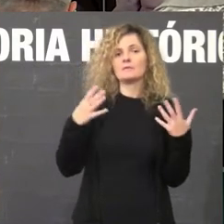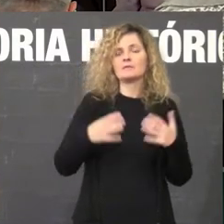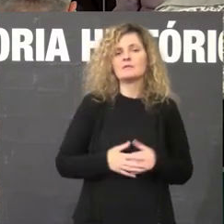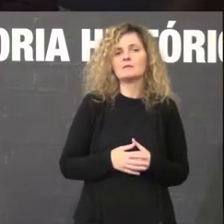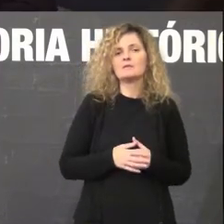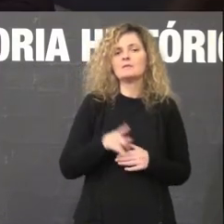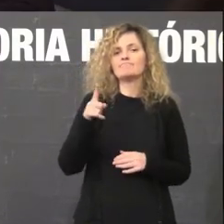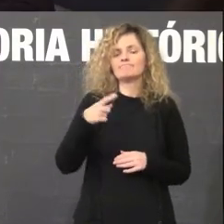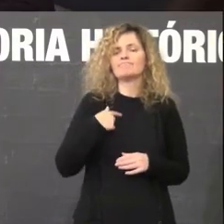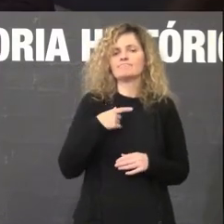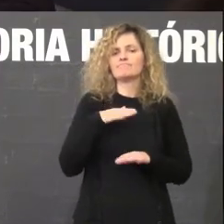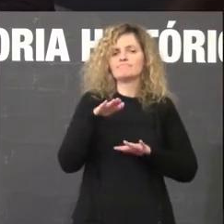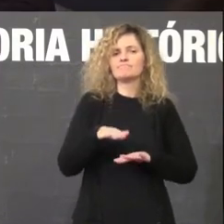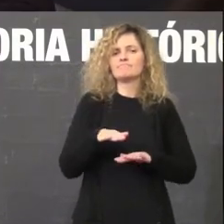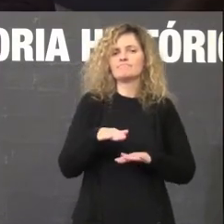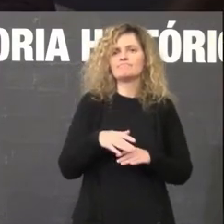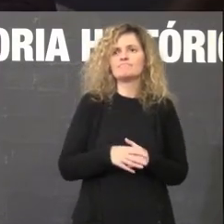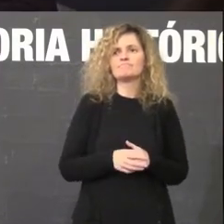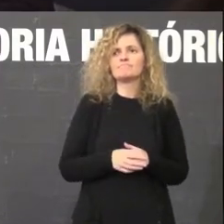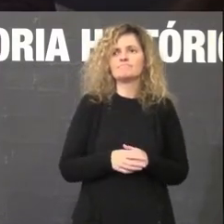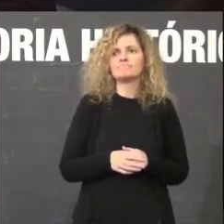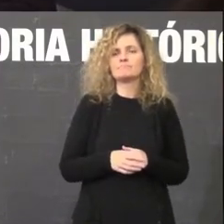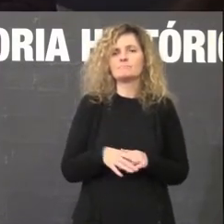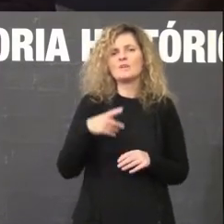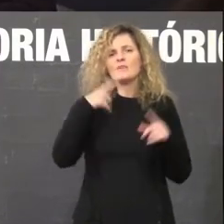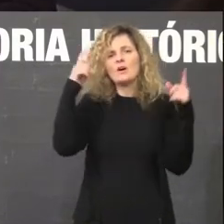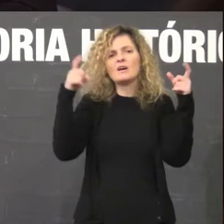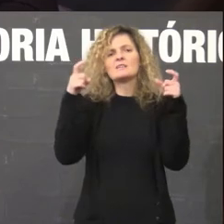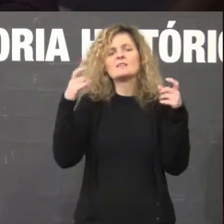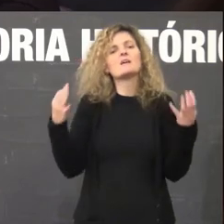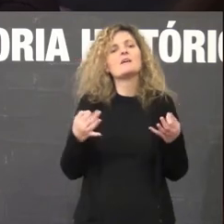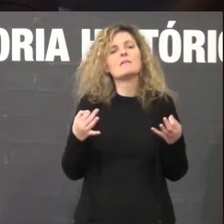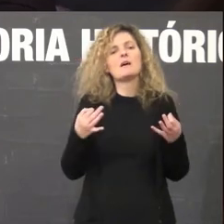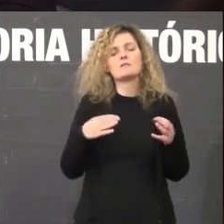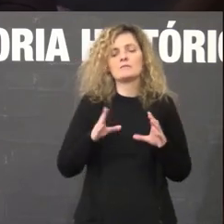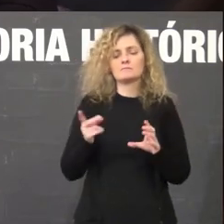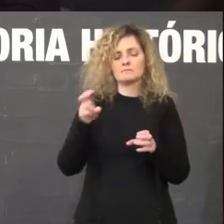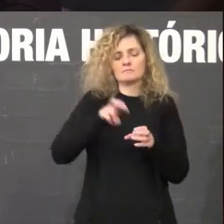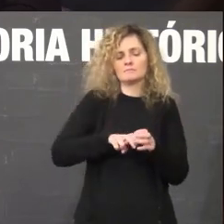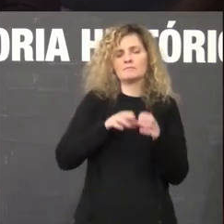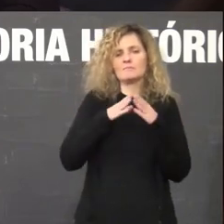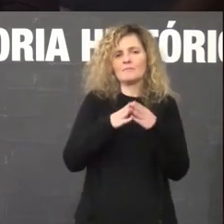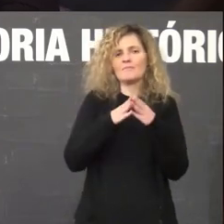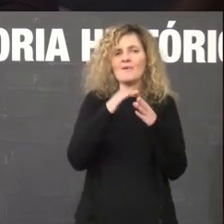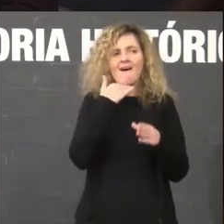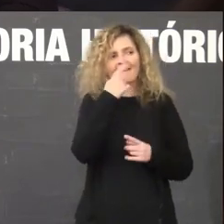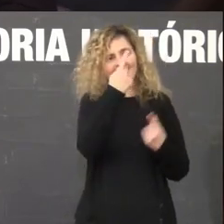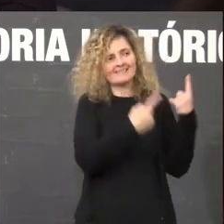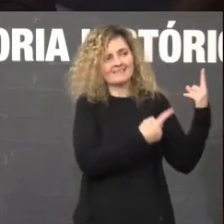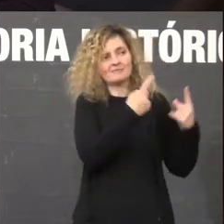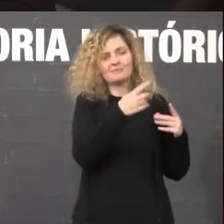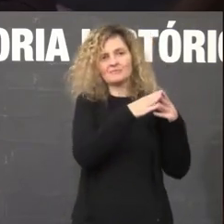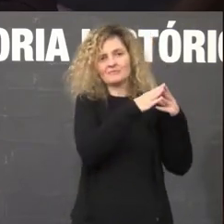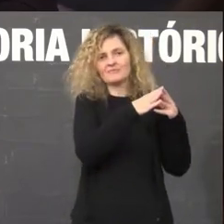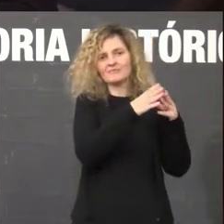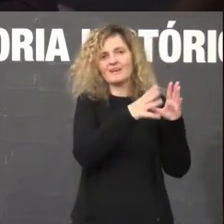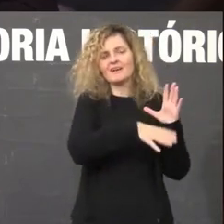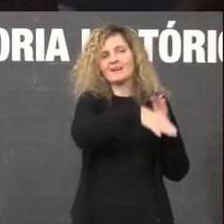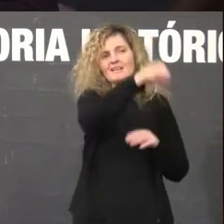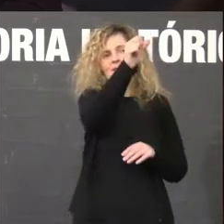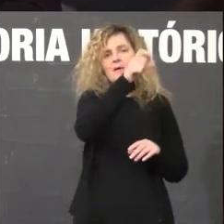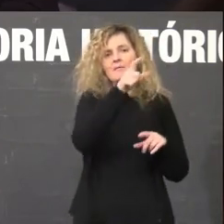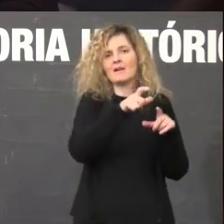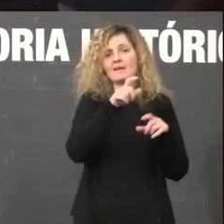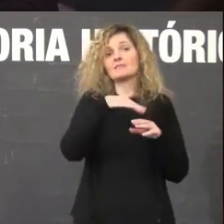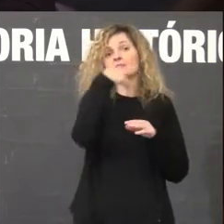1939, era miliciano, e intentando embarcar en algúns daqueles barcos que levaban a xente